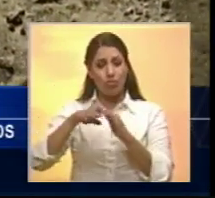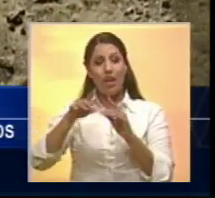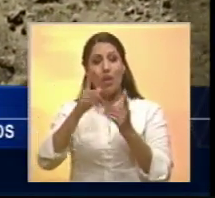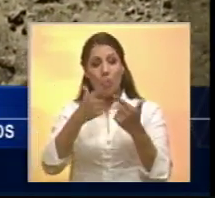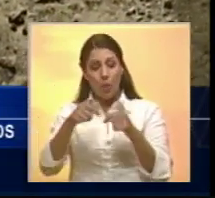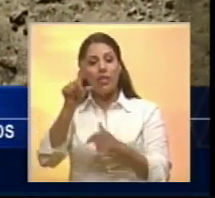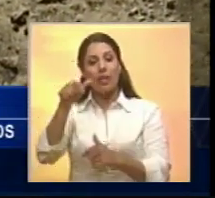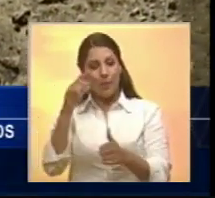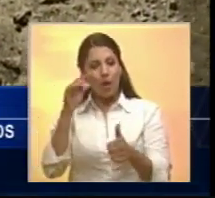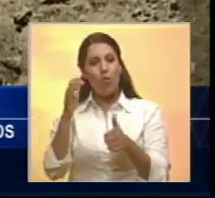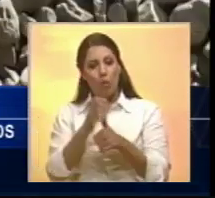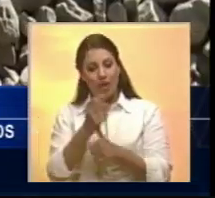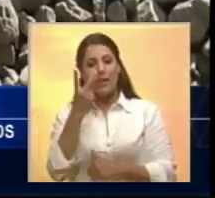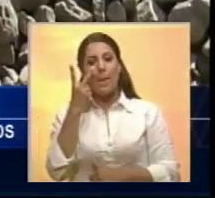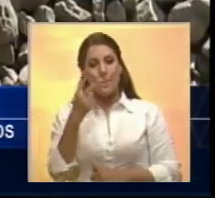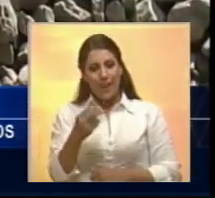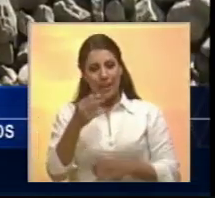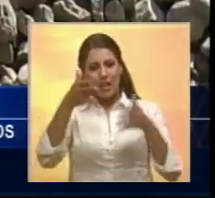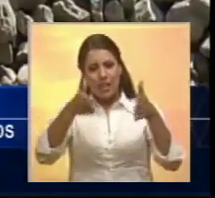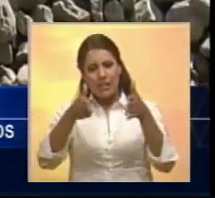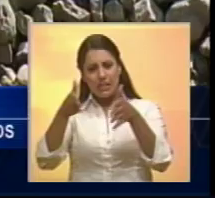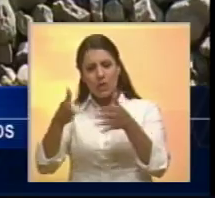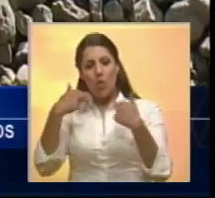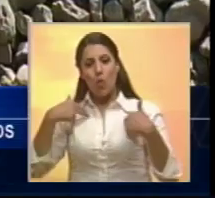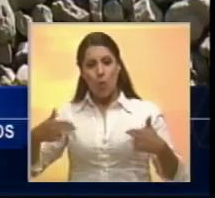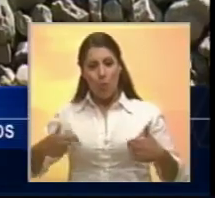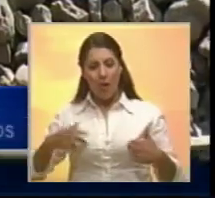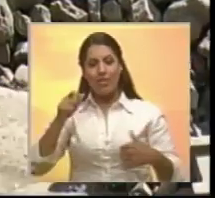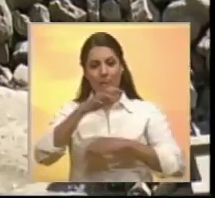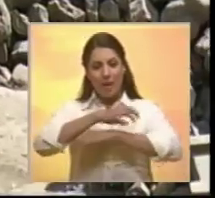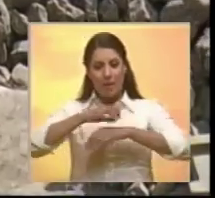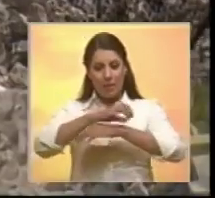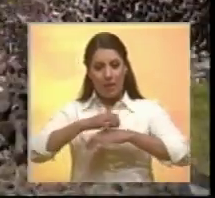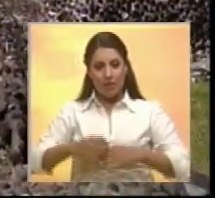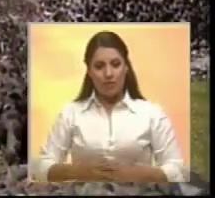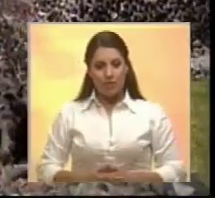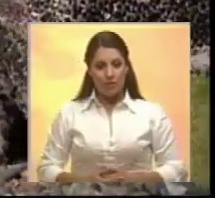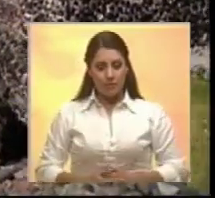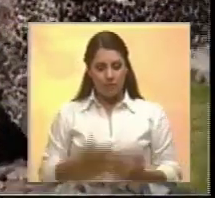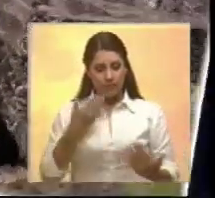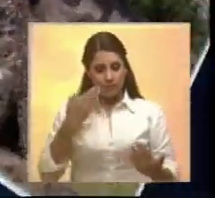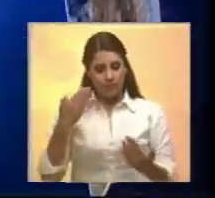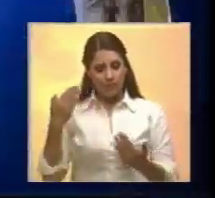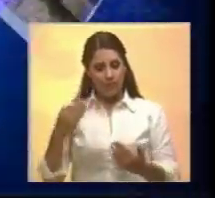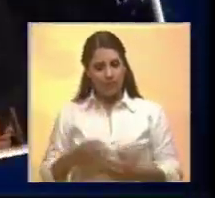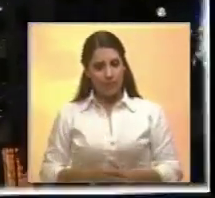zona también se encontraron 20 entierros de humanos y animales.